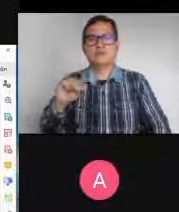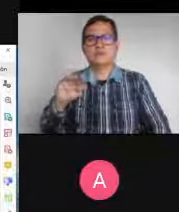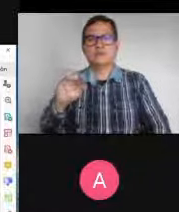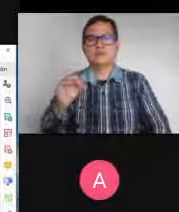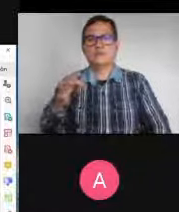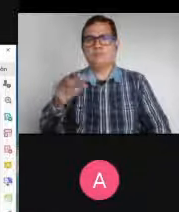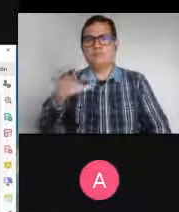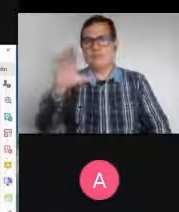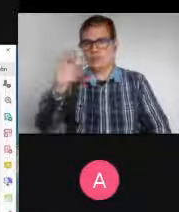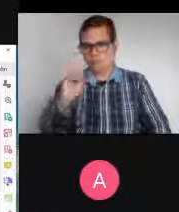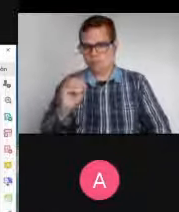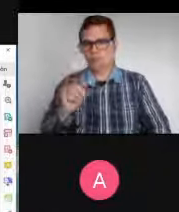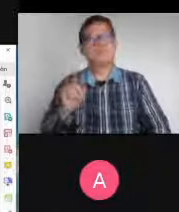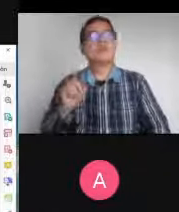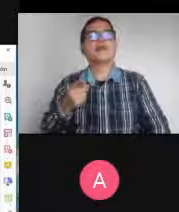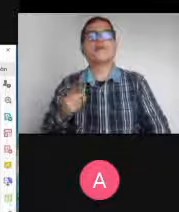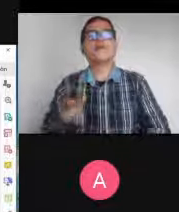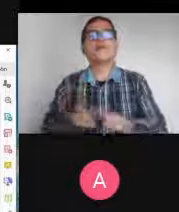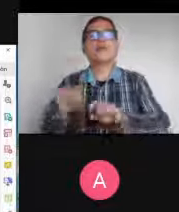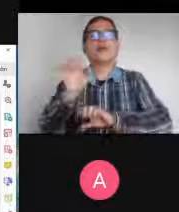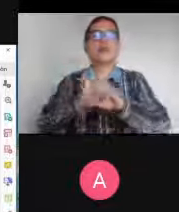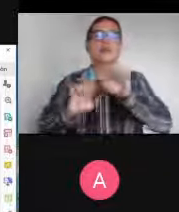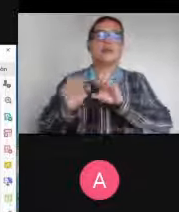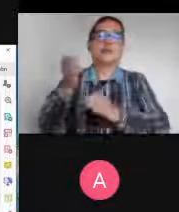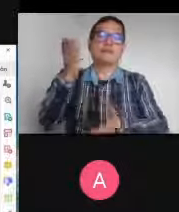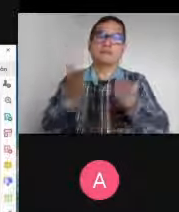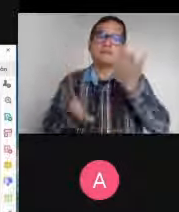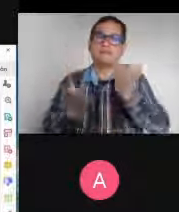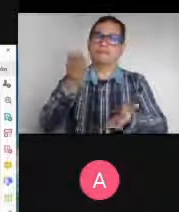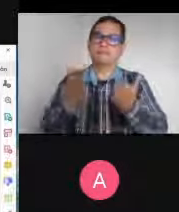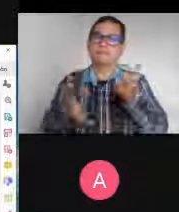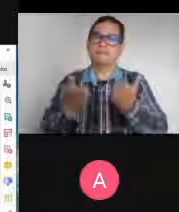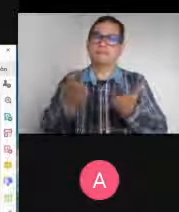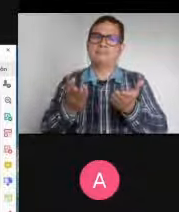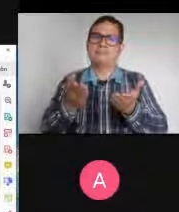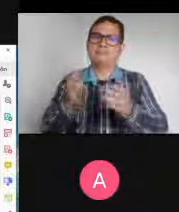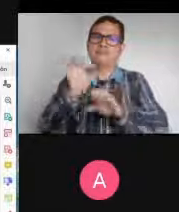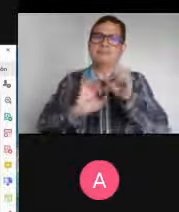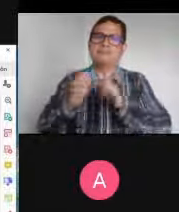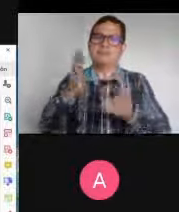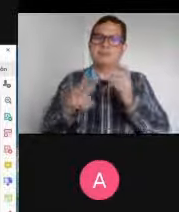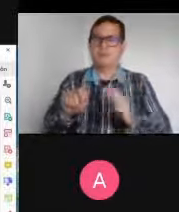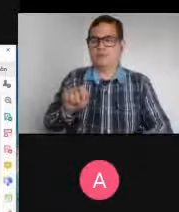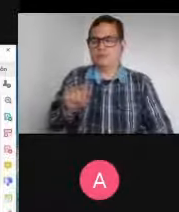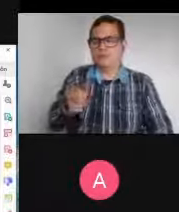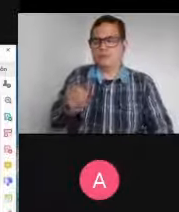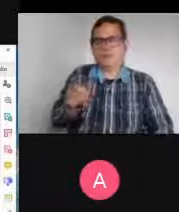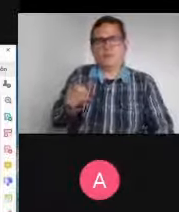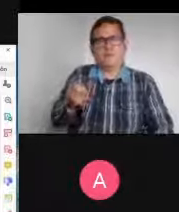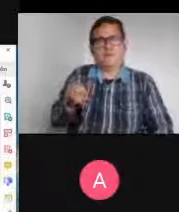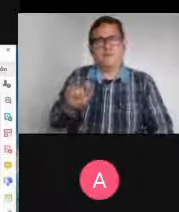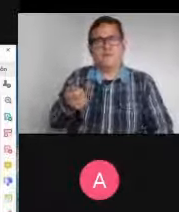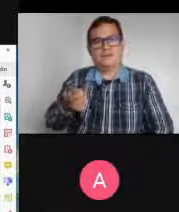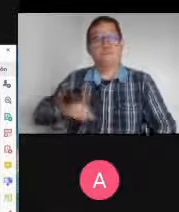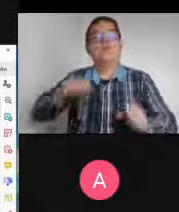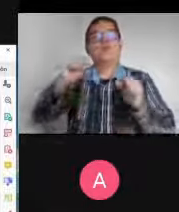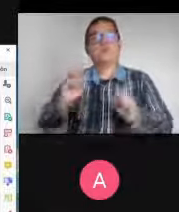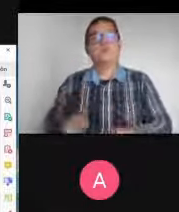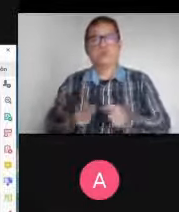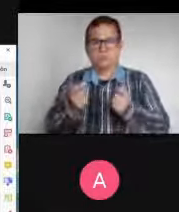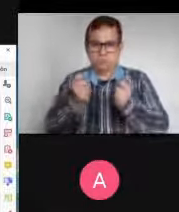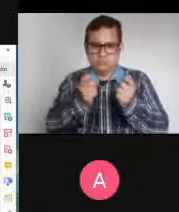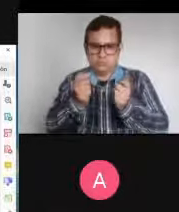El potenciómetro pues es una resistencia variable, es decir, que él trae una perillita donde nosotros de manera manual podemos ir ajustando el